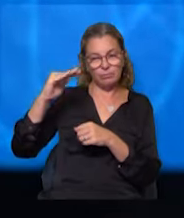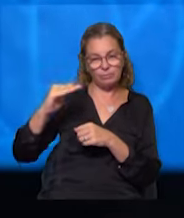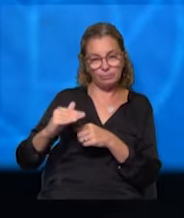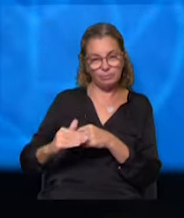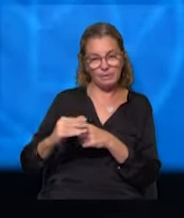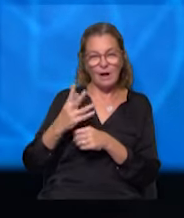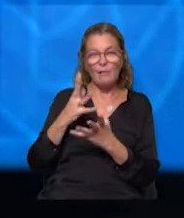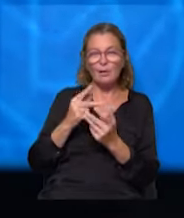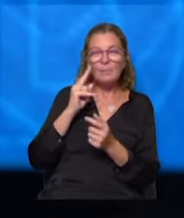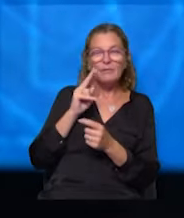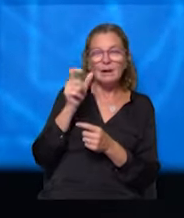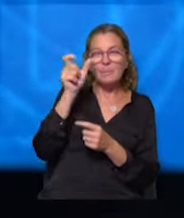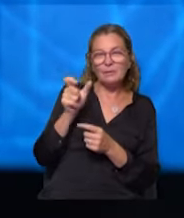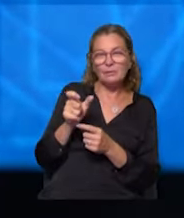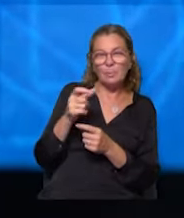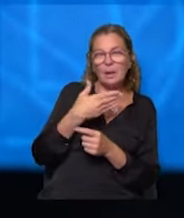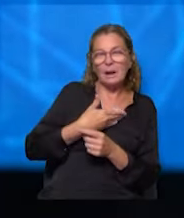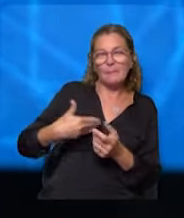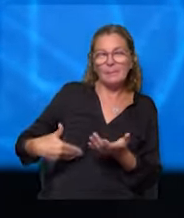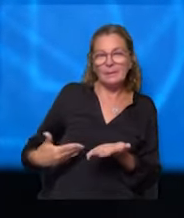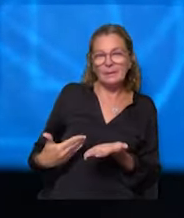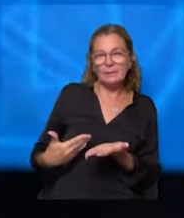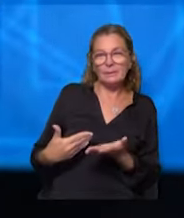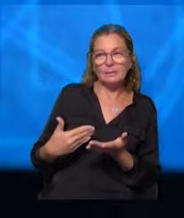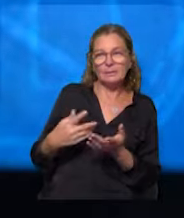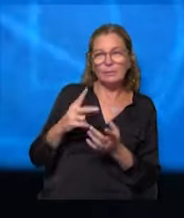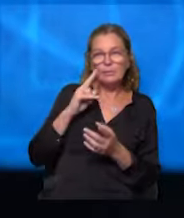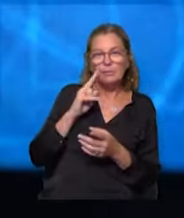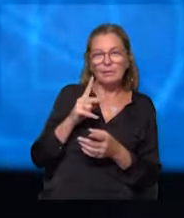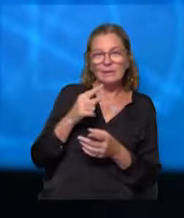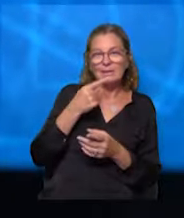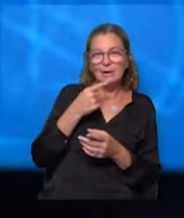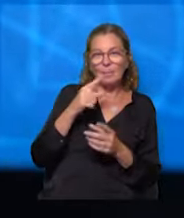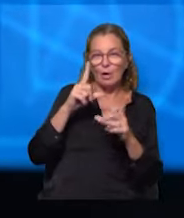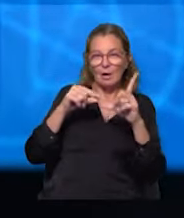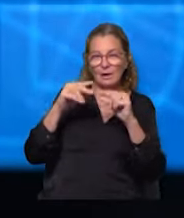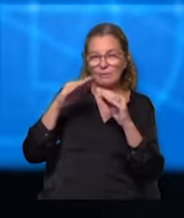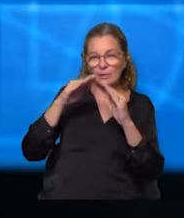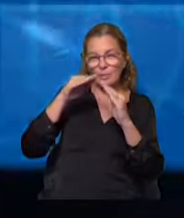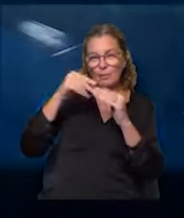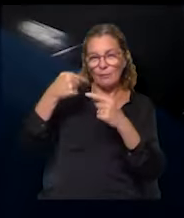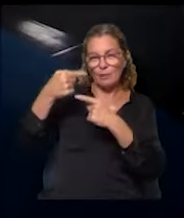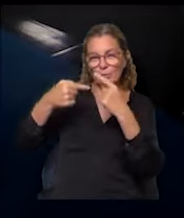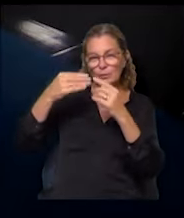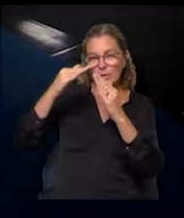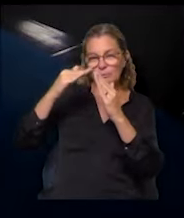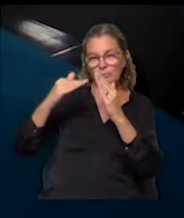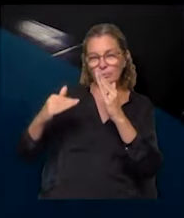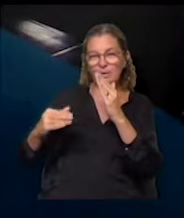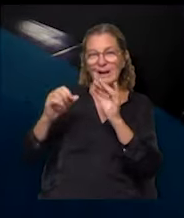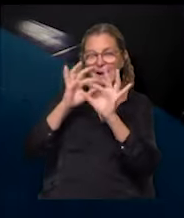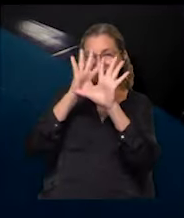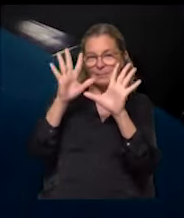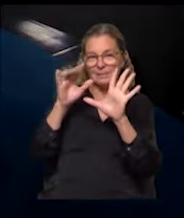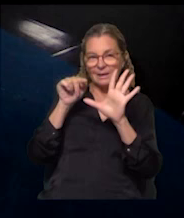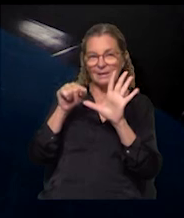en la visión de la ciudadanía sobre el gobierno que además cuando uno ve digamos la Gráfica de cómo fue evolucionando eso claramente